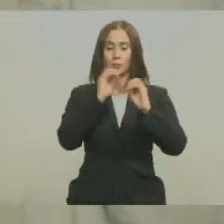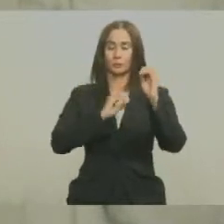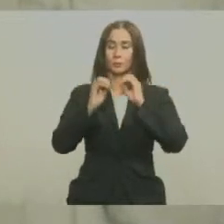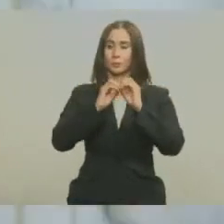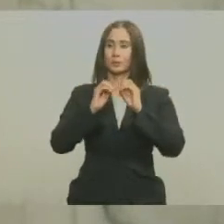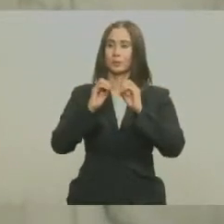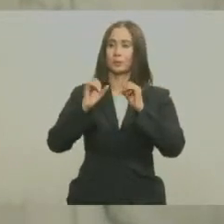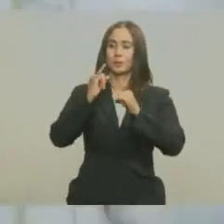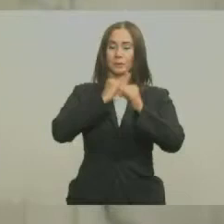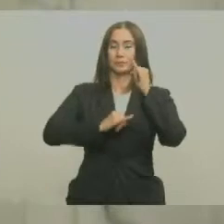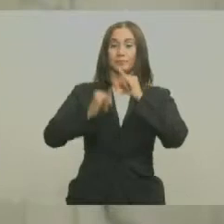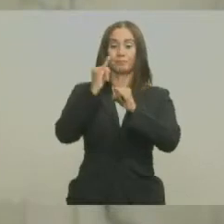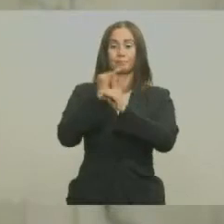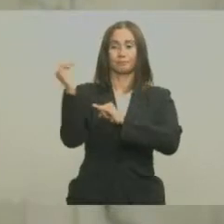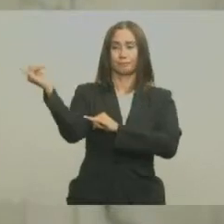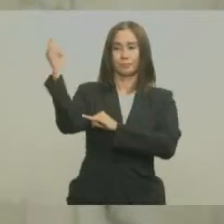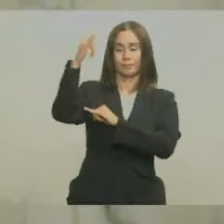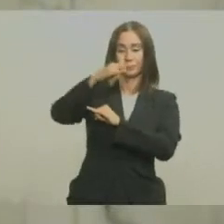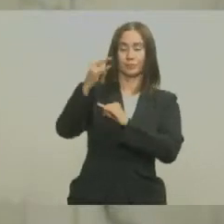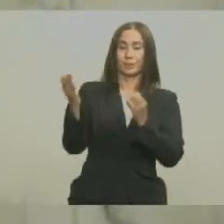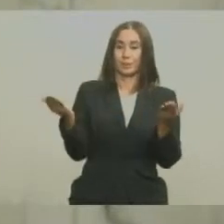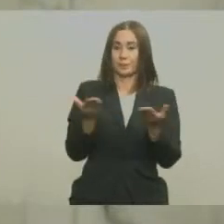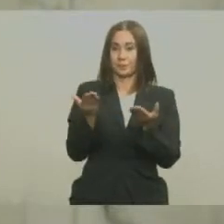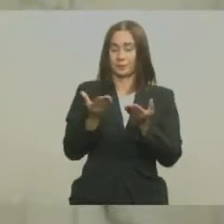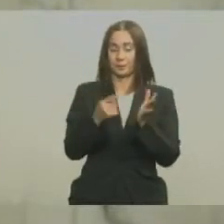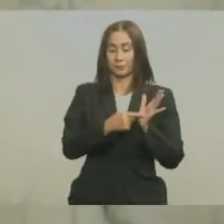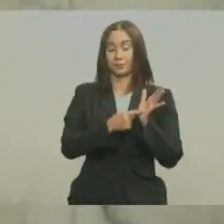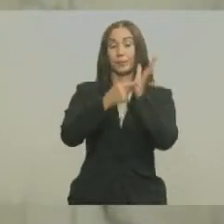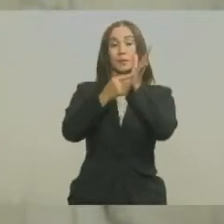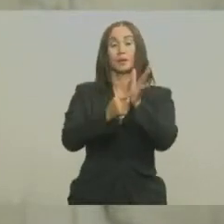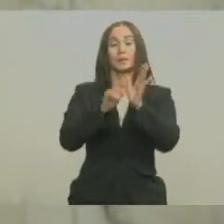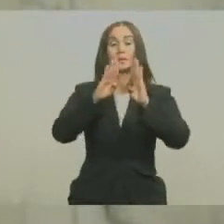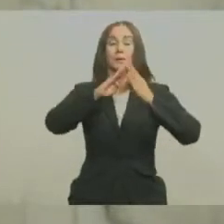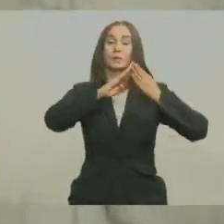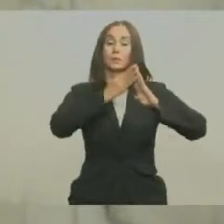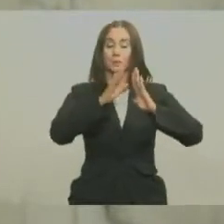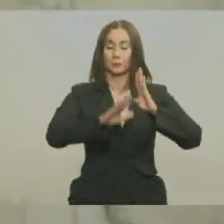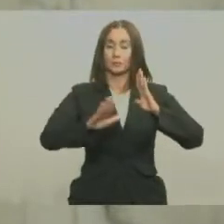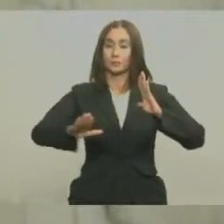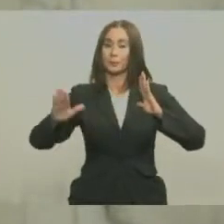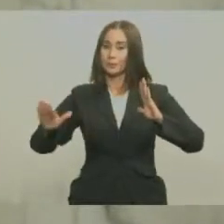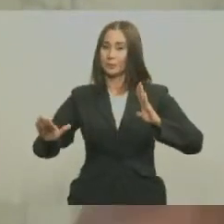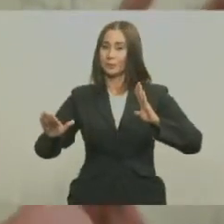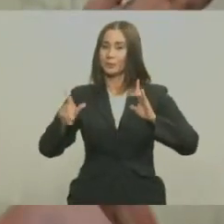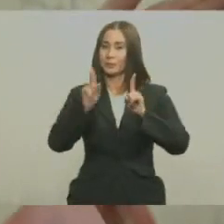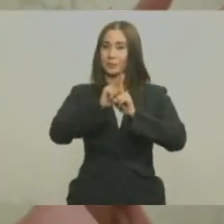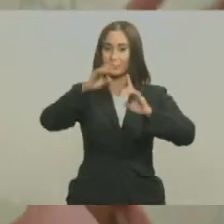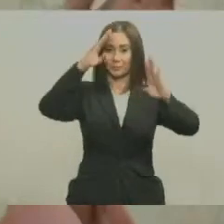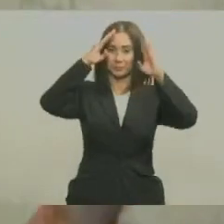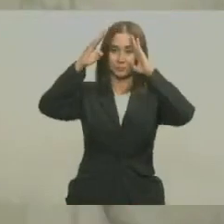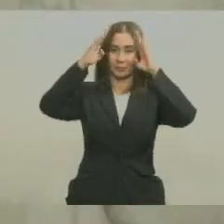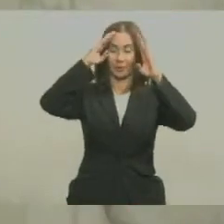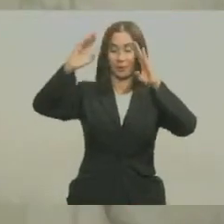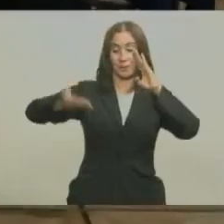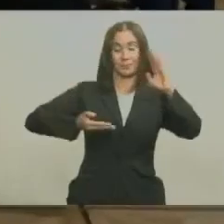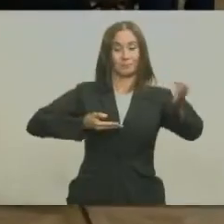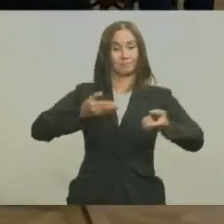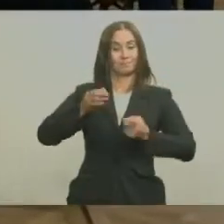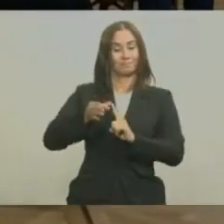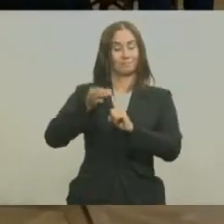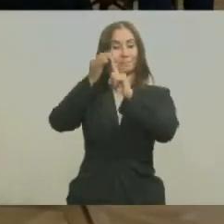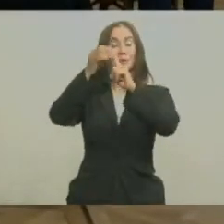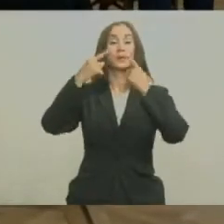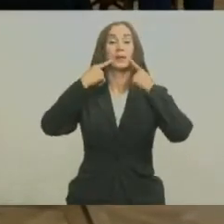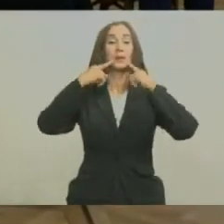presentes, representantes de la comunidad infantil. También queremos saludar a nuestros invitados especiales, amigos de la prensa que se hacen